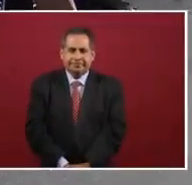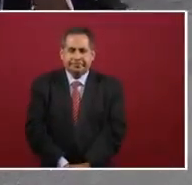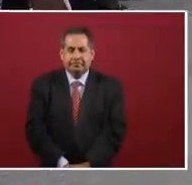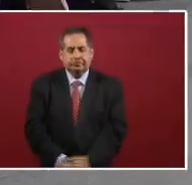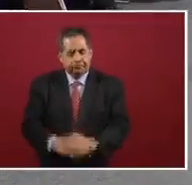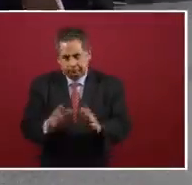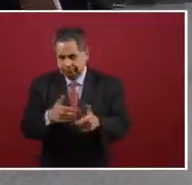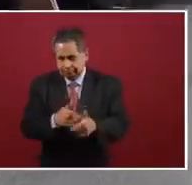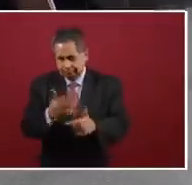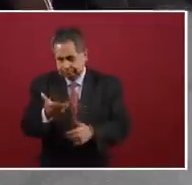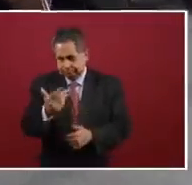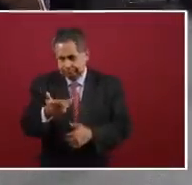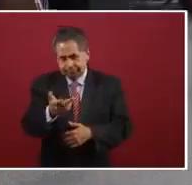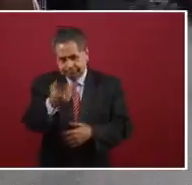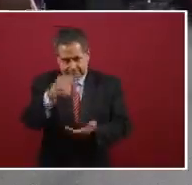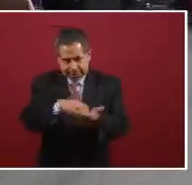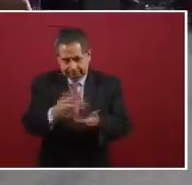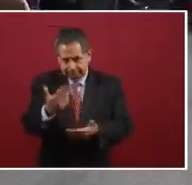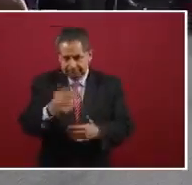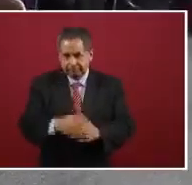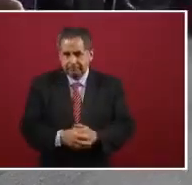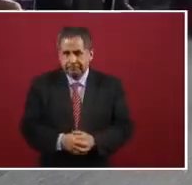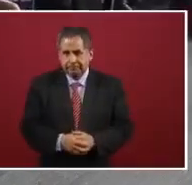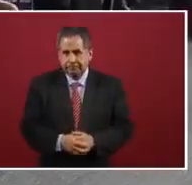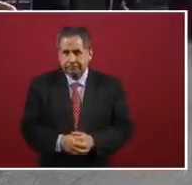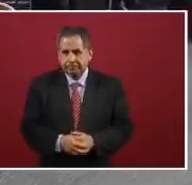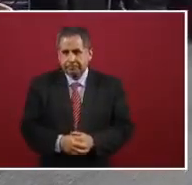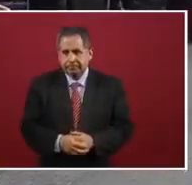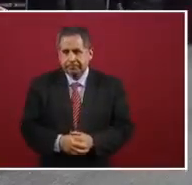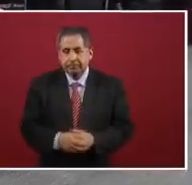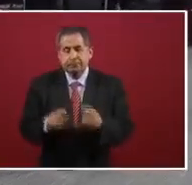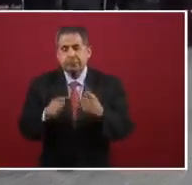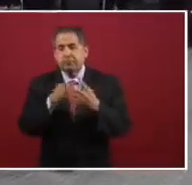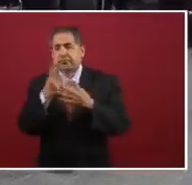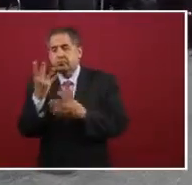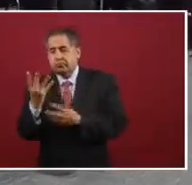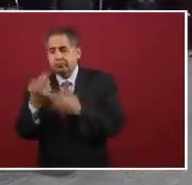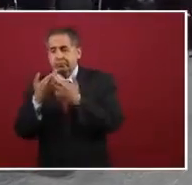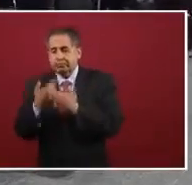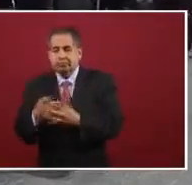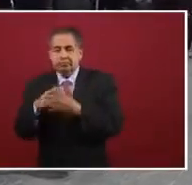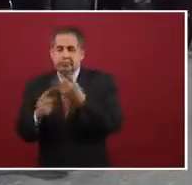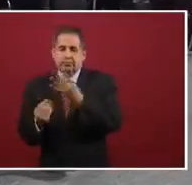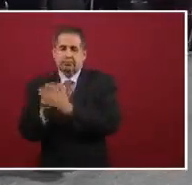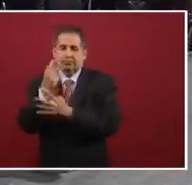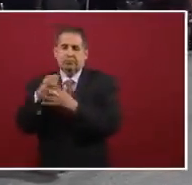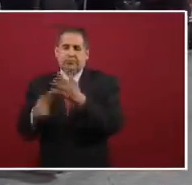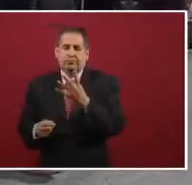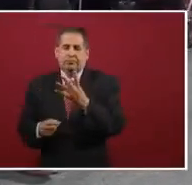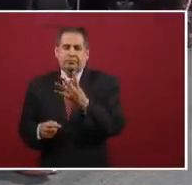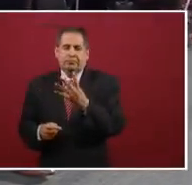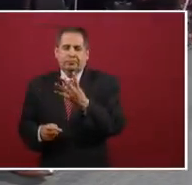Bueno, vámonos ya. Ya estás ahí. Pero es, sí, los cuatro restantes nuevos. Va. A